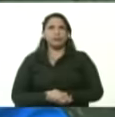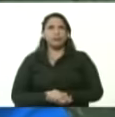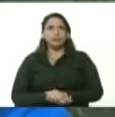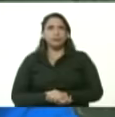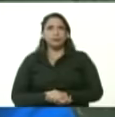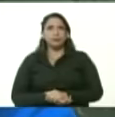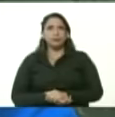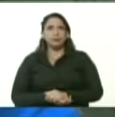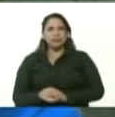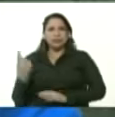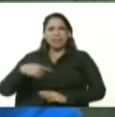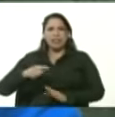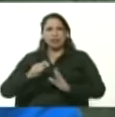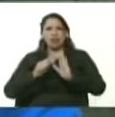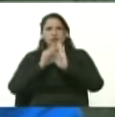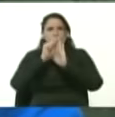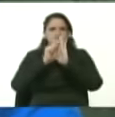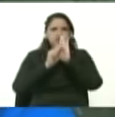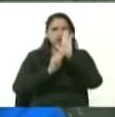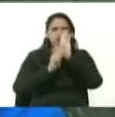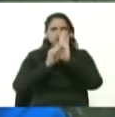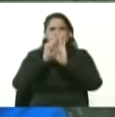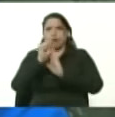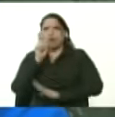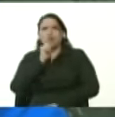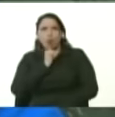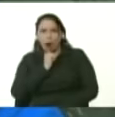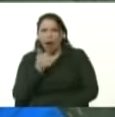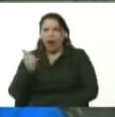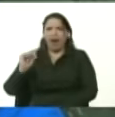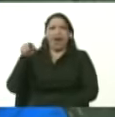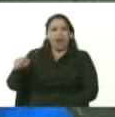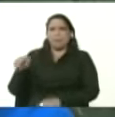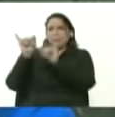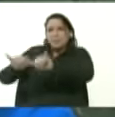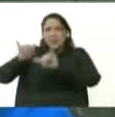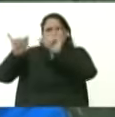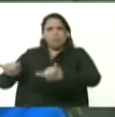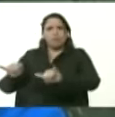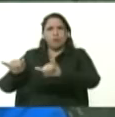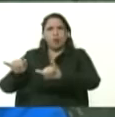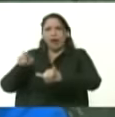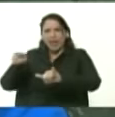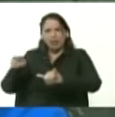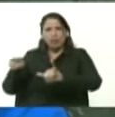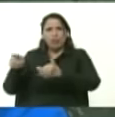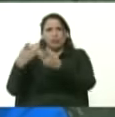teniendo termómetros que no existen ni siquiera para ellos sobre las democracias, nos juzga